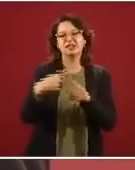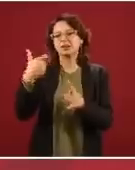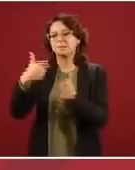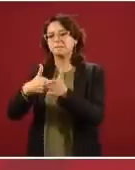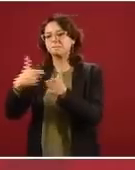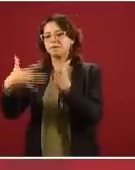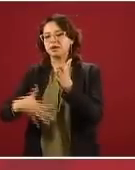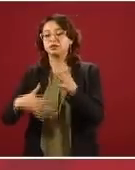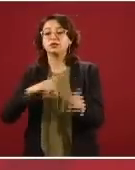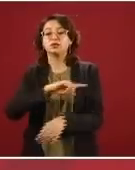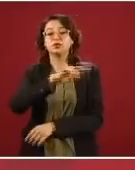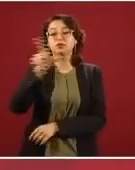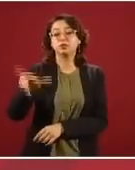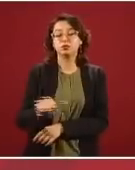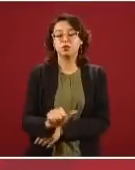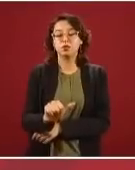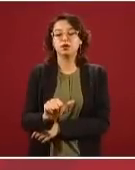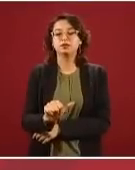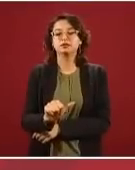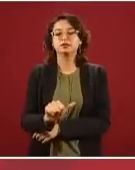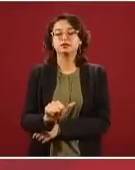luego el avance de